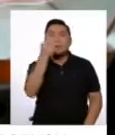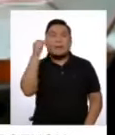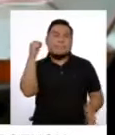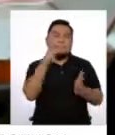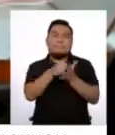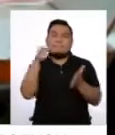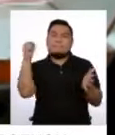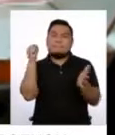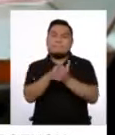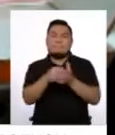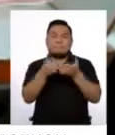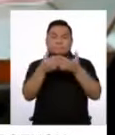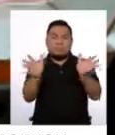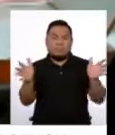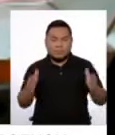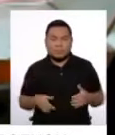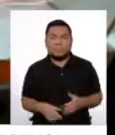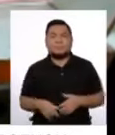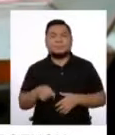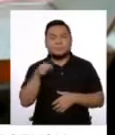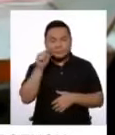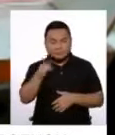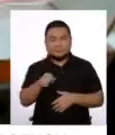robar 5 mil soles del agente bancario.